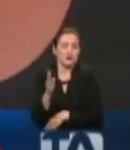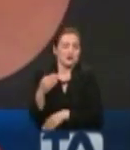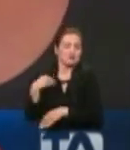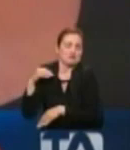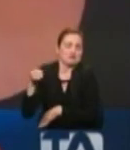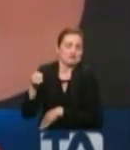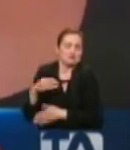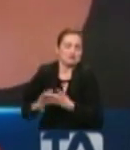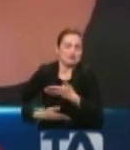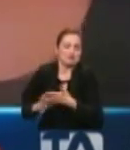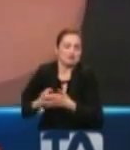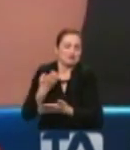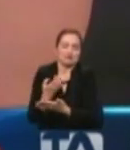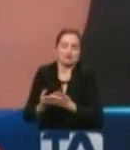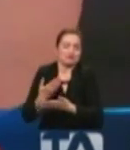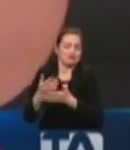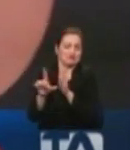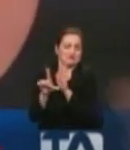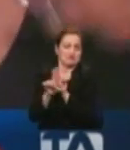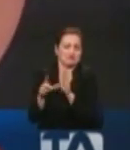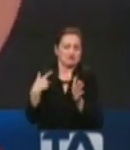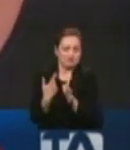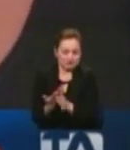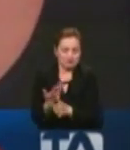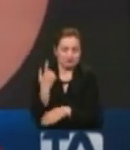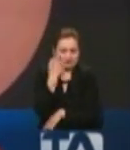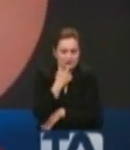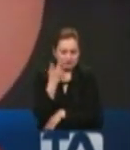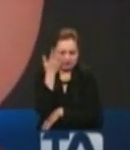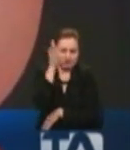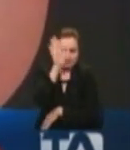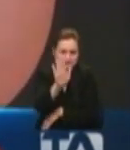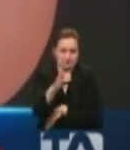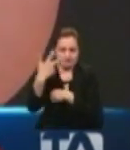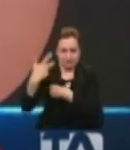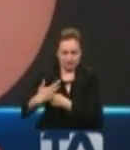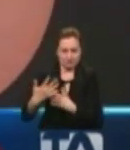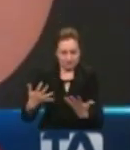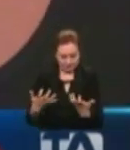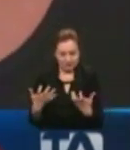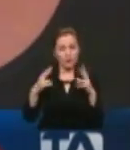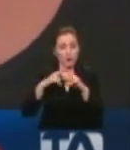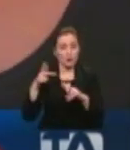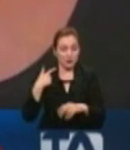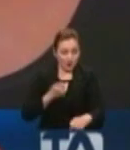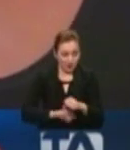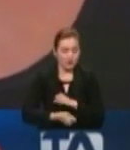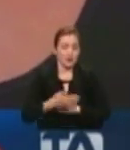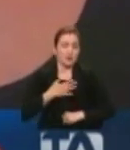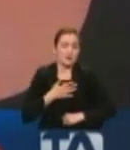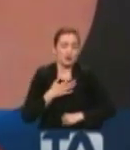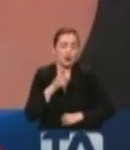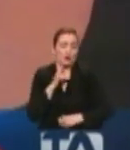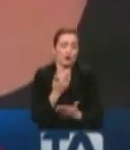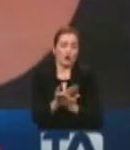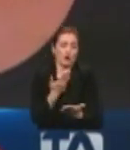boleta de auxilio. Y yo ya quiero dar la cara a la cámara porque si él me llegara a matar,